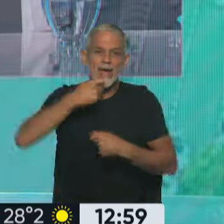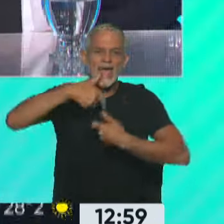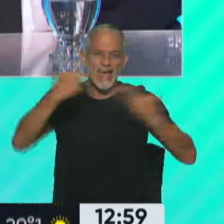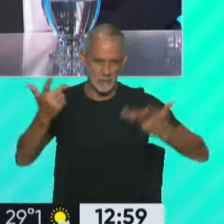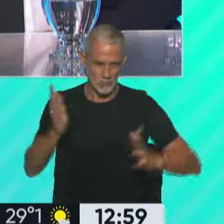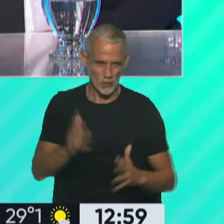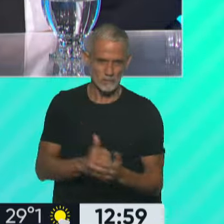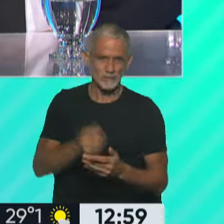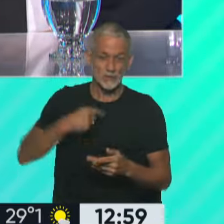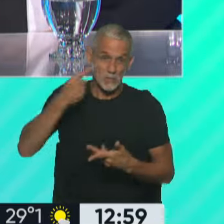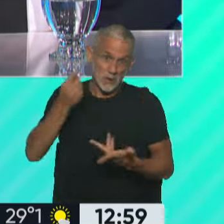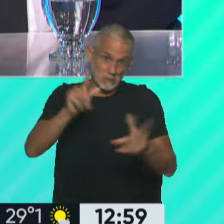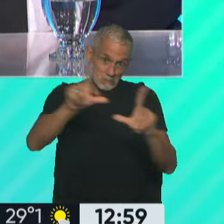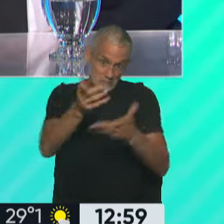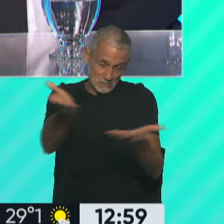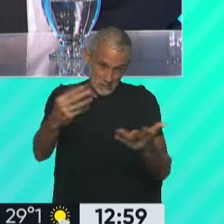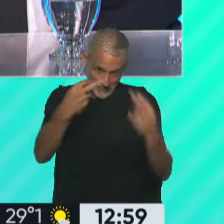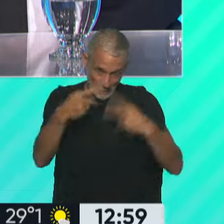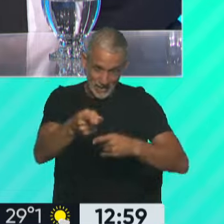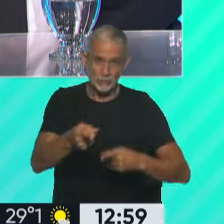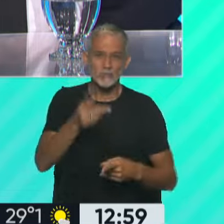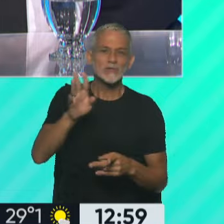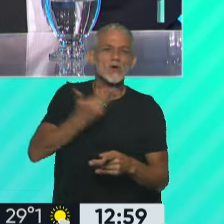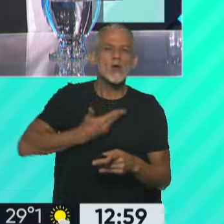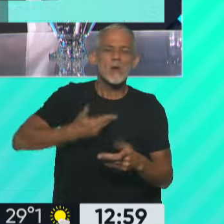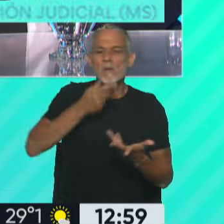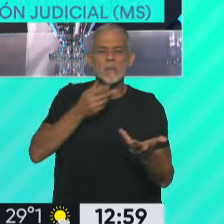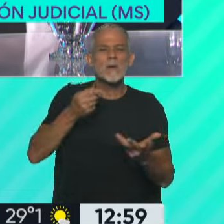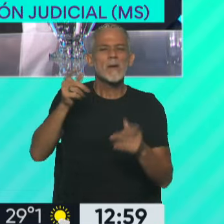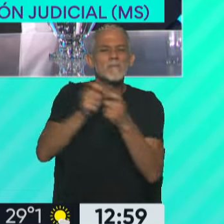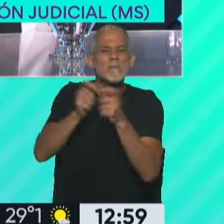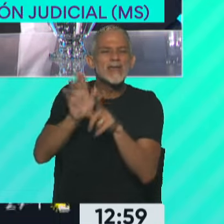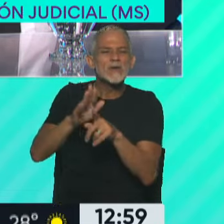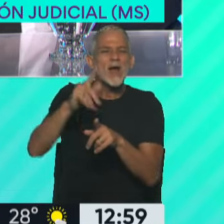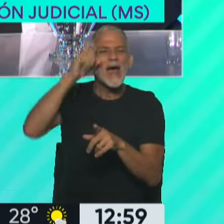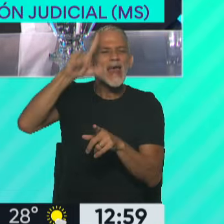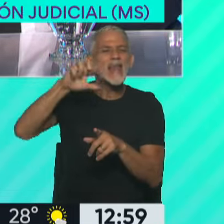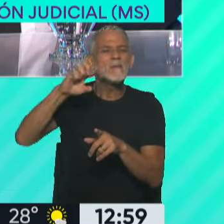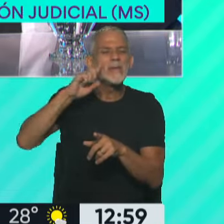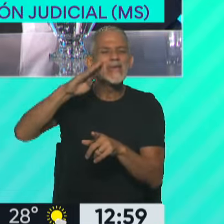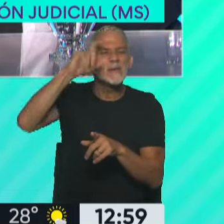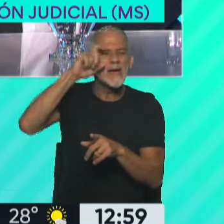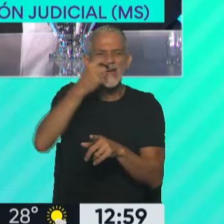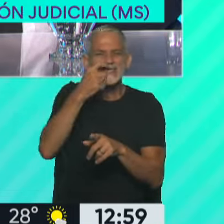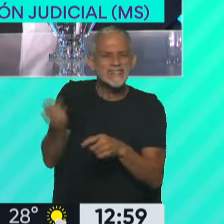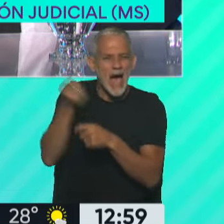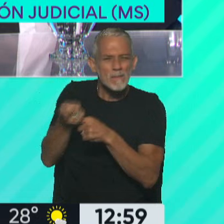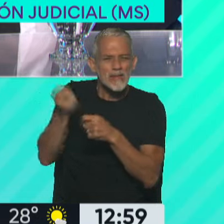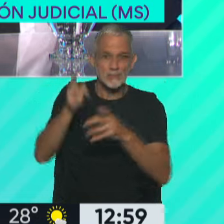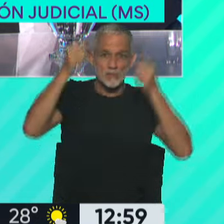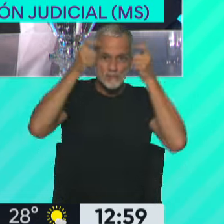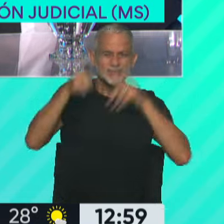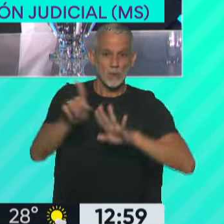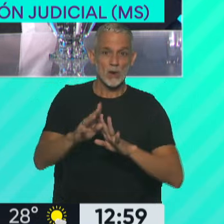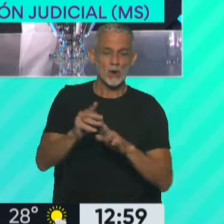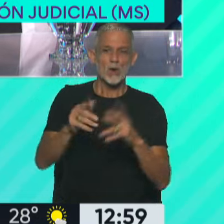ejemplo, invito a la audiencia a hacerlo. Si googleamos la película El pibe, de Kid, de Charles Chaplin, el fotograma